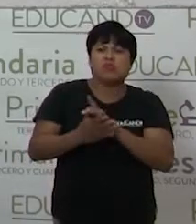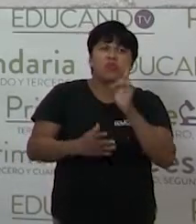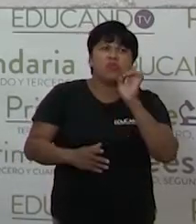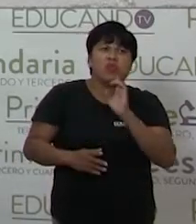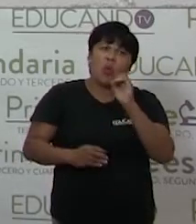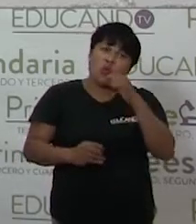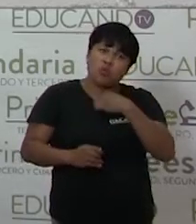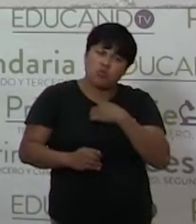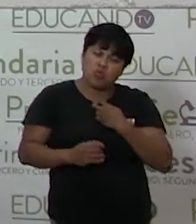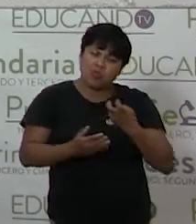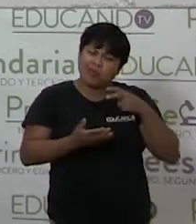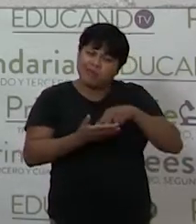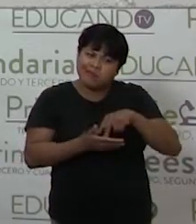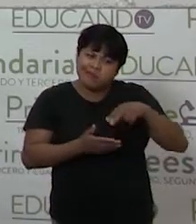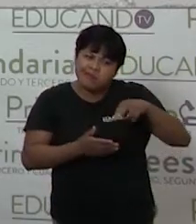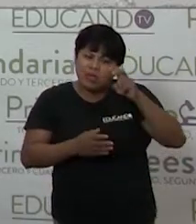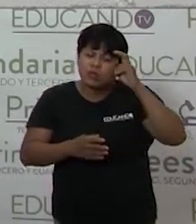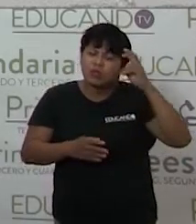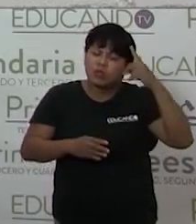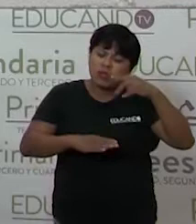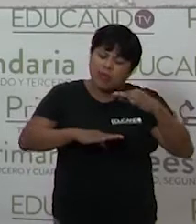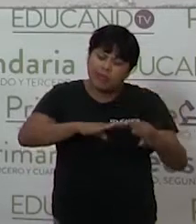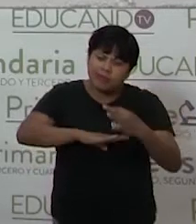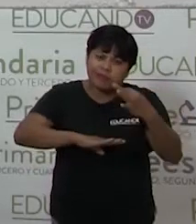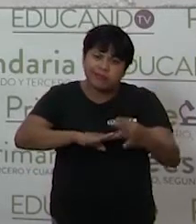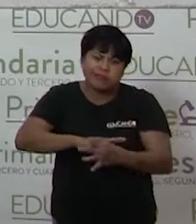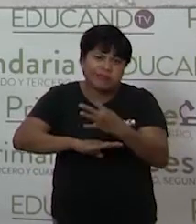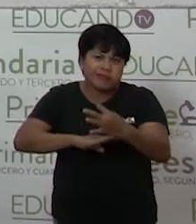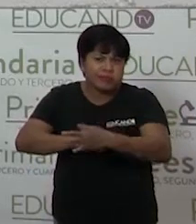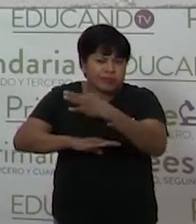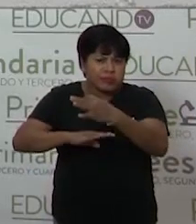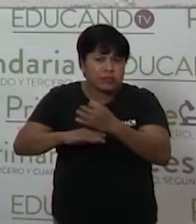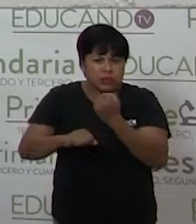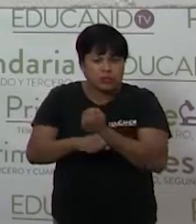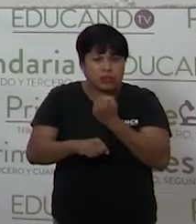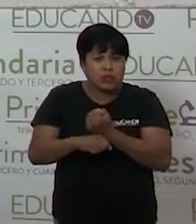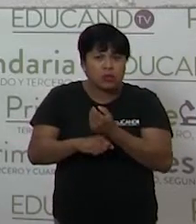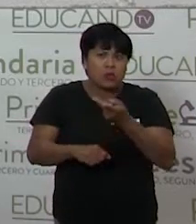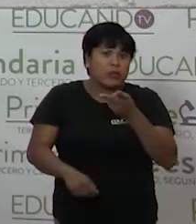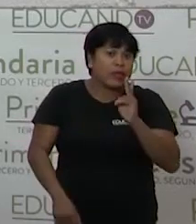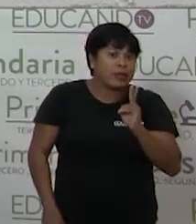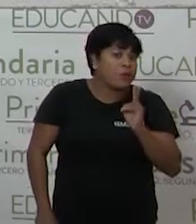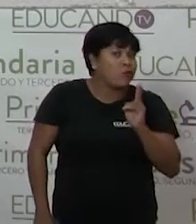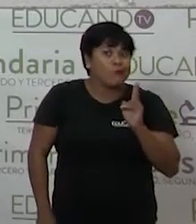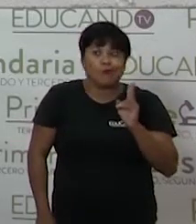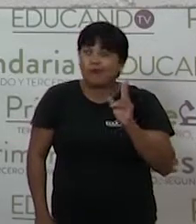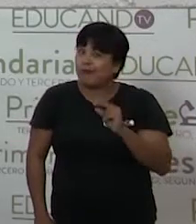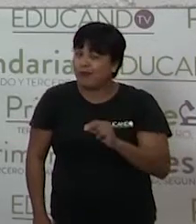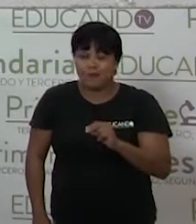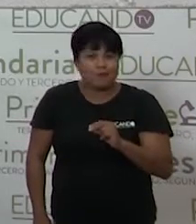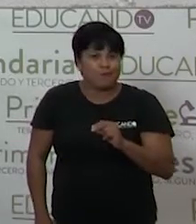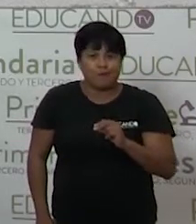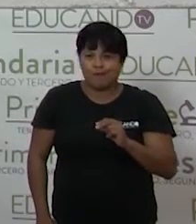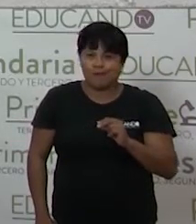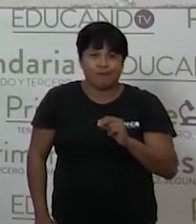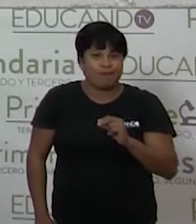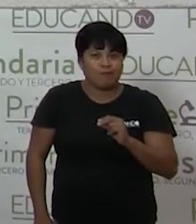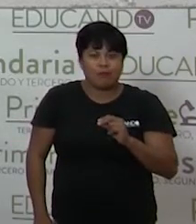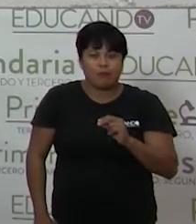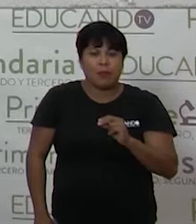si él mismo se había levantado en sueños para hacerlo pero no